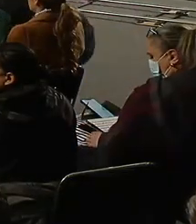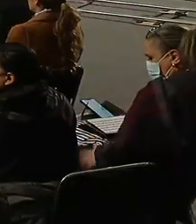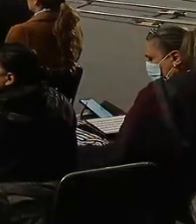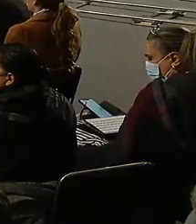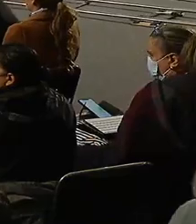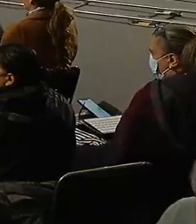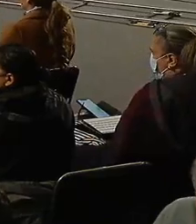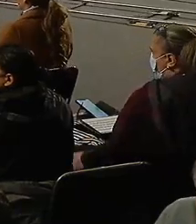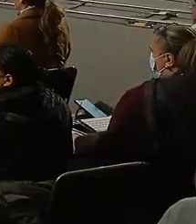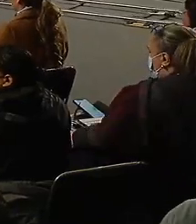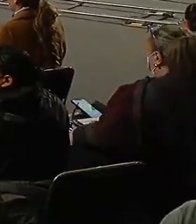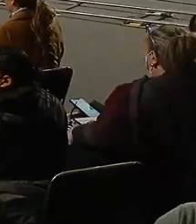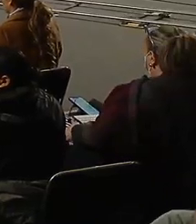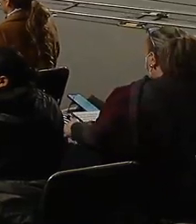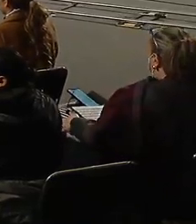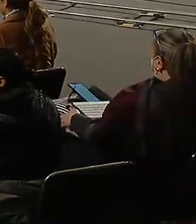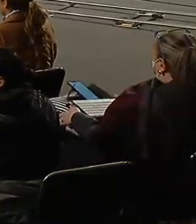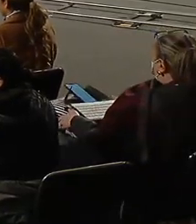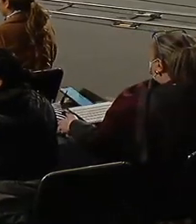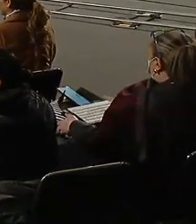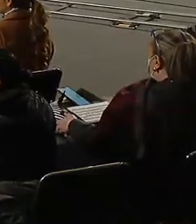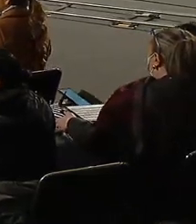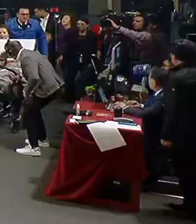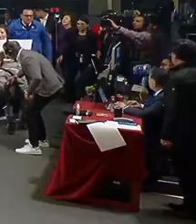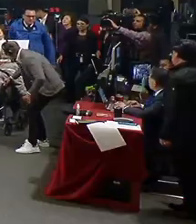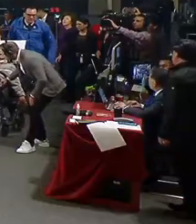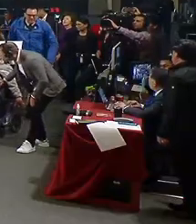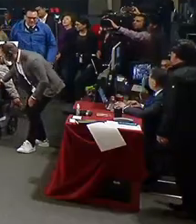Vamos a acercar la